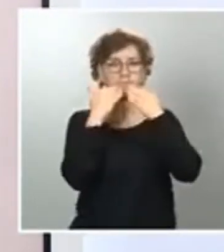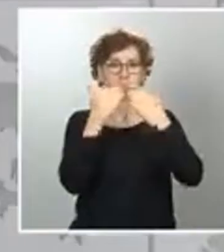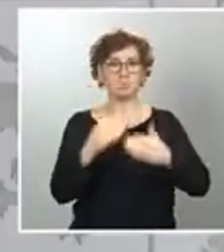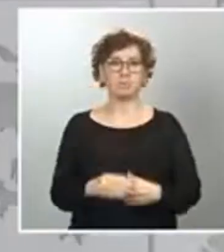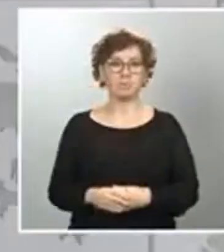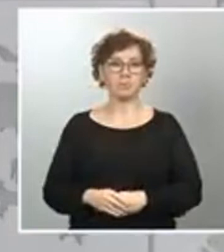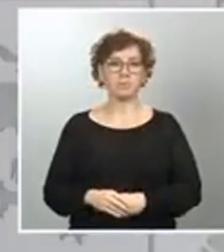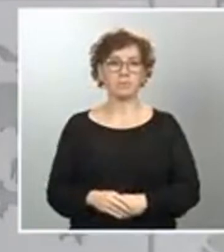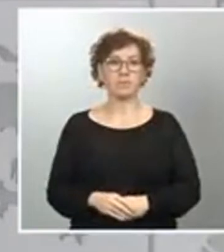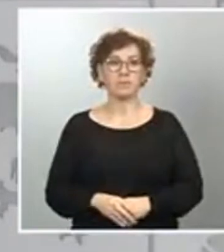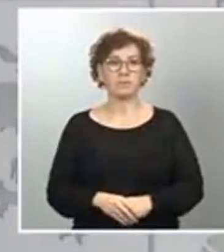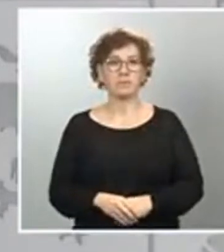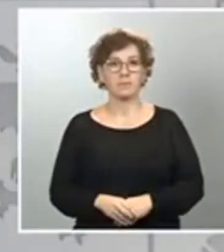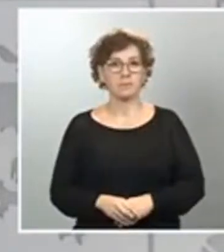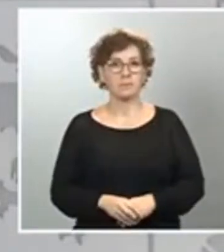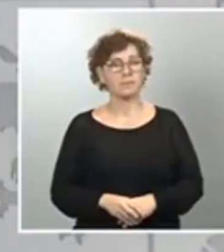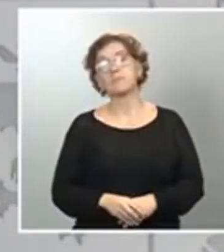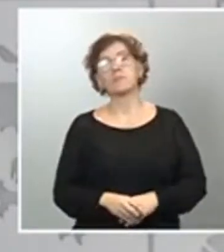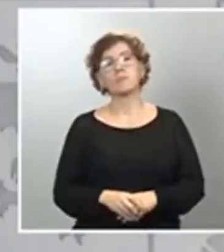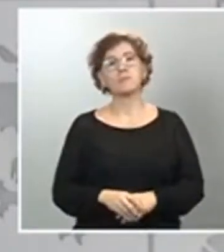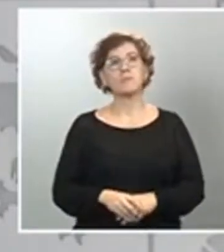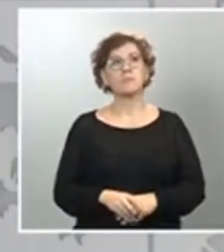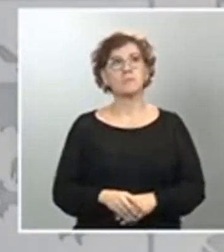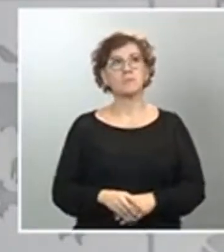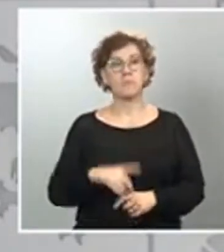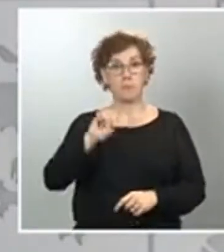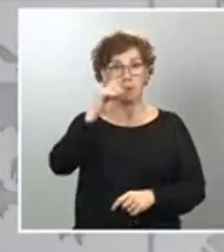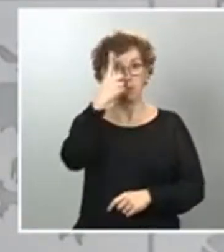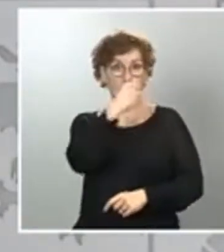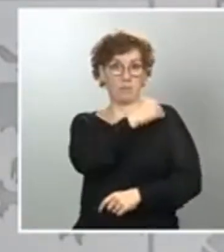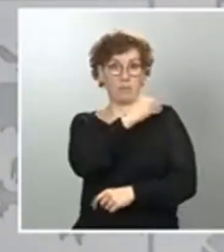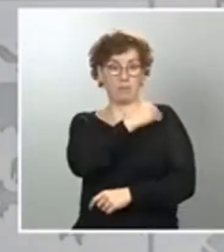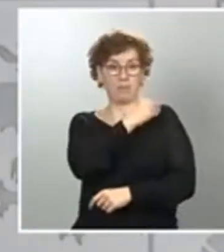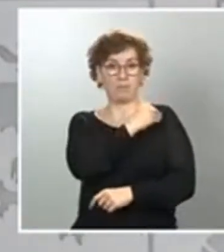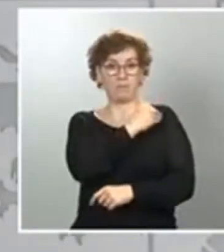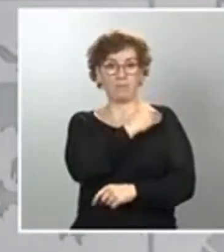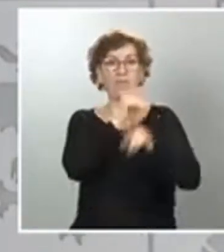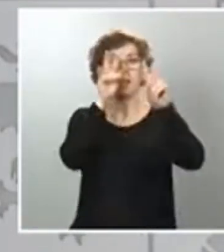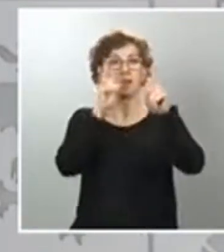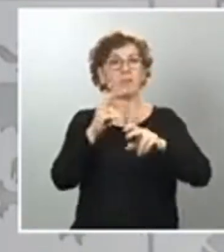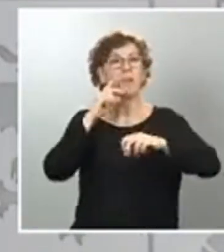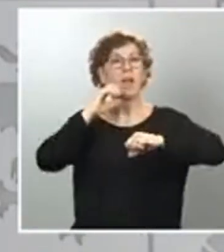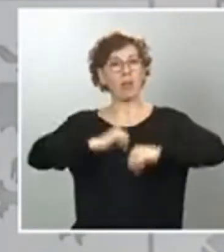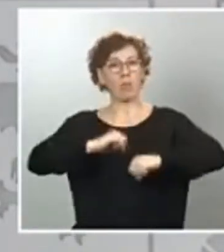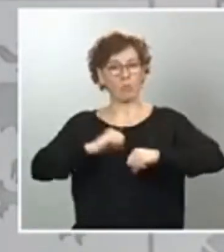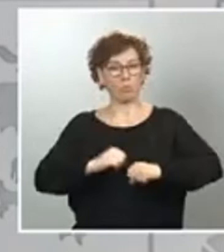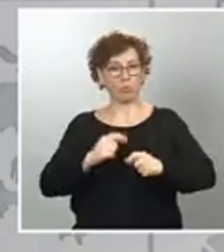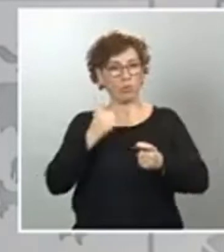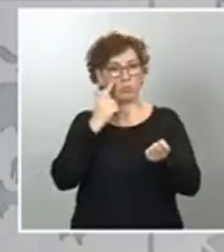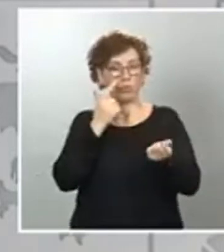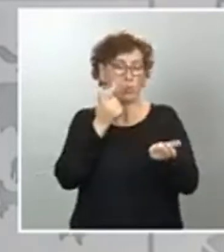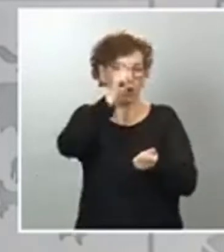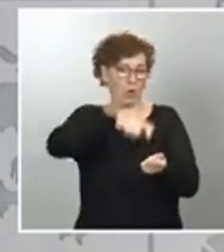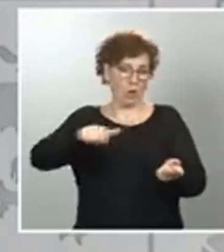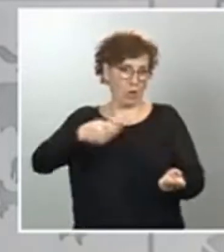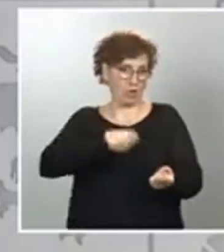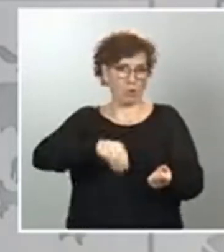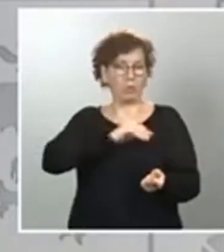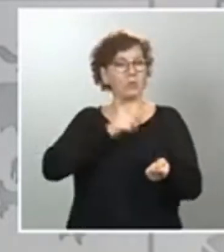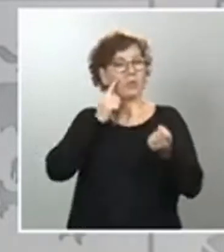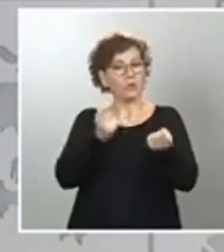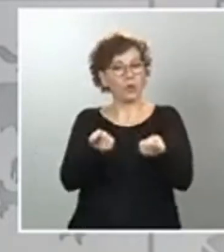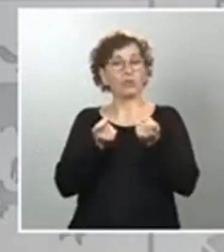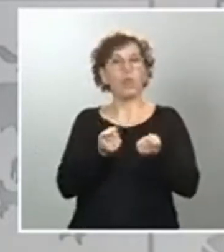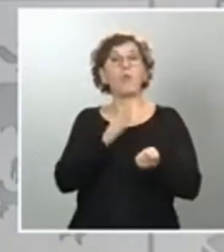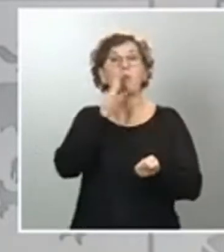En relación con la primera de las cuestiones que ha planteado sobre el control a los adultos, a los españoles, como consecuencia de algunas de las imágenes que